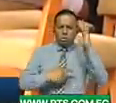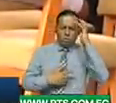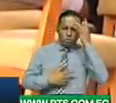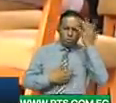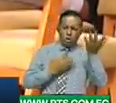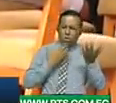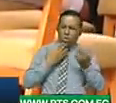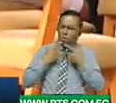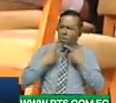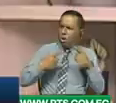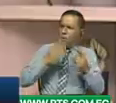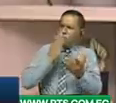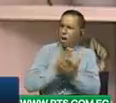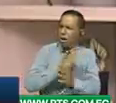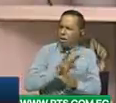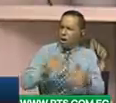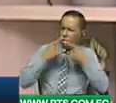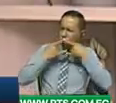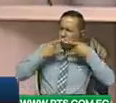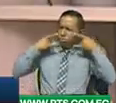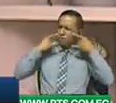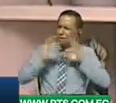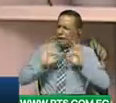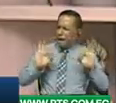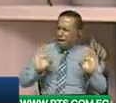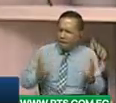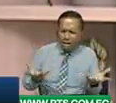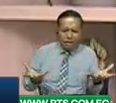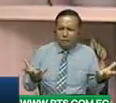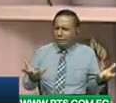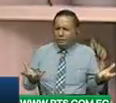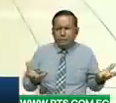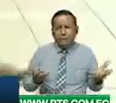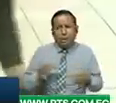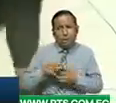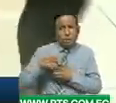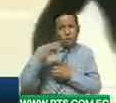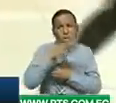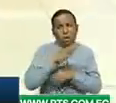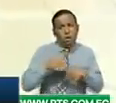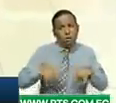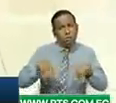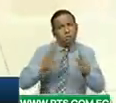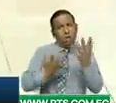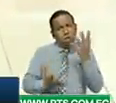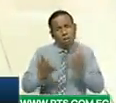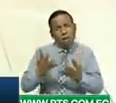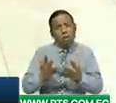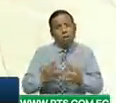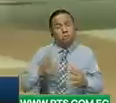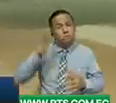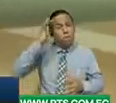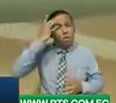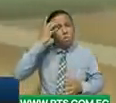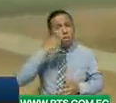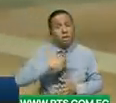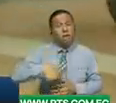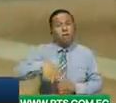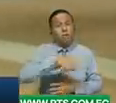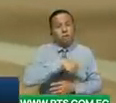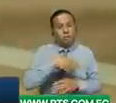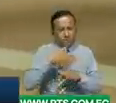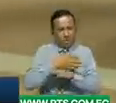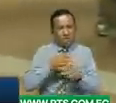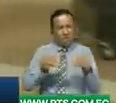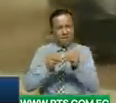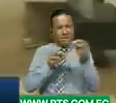de restricción de aforos en el país y el anuncio de la posible eliminación del uso de la mascarilla. Quédese